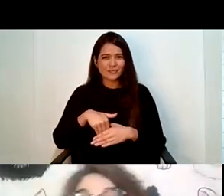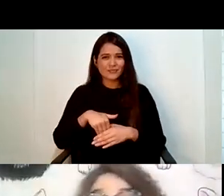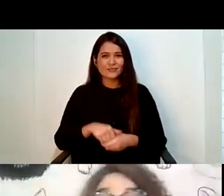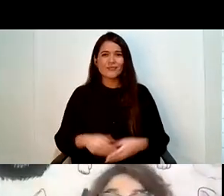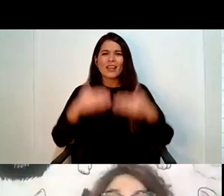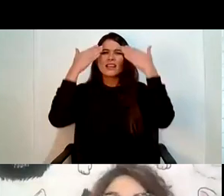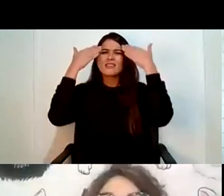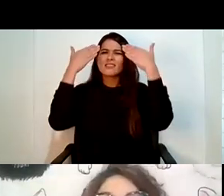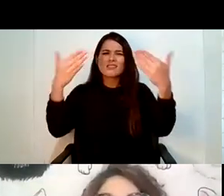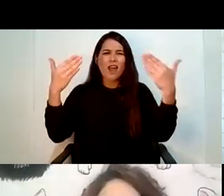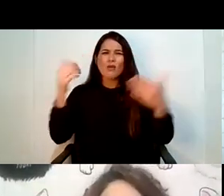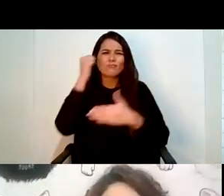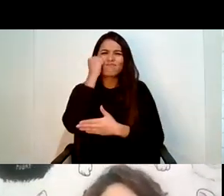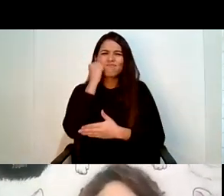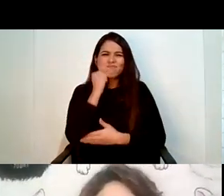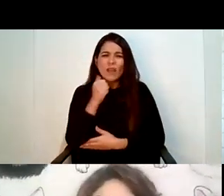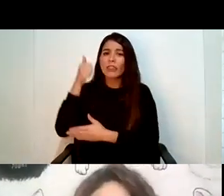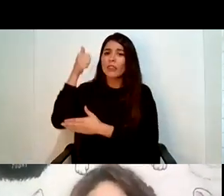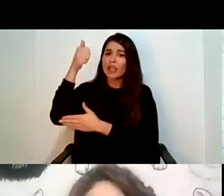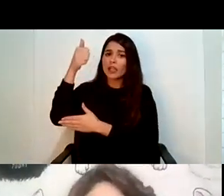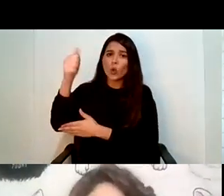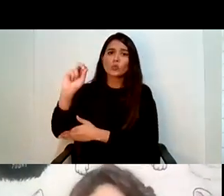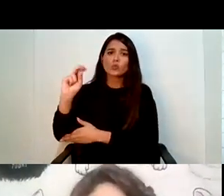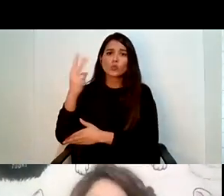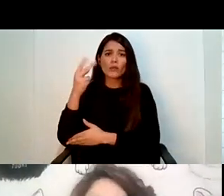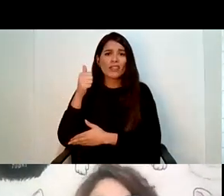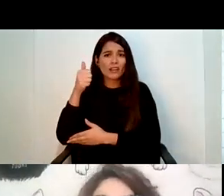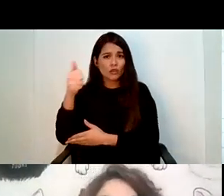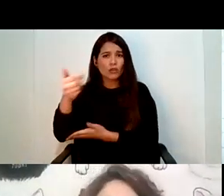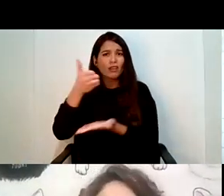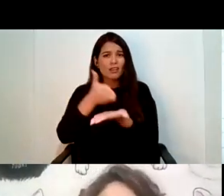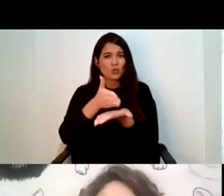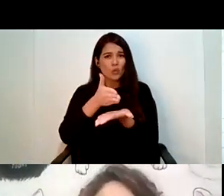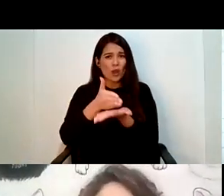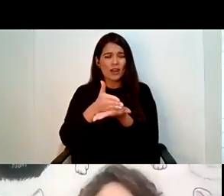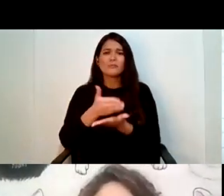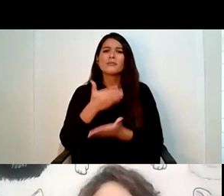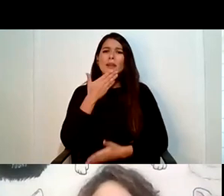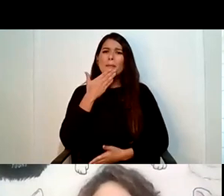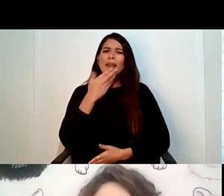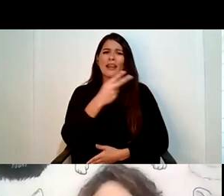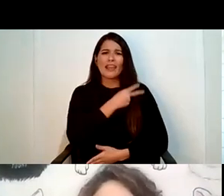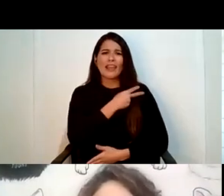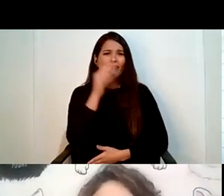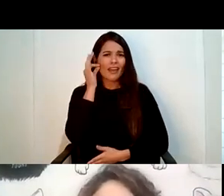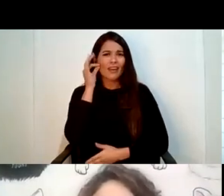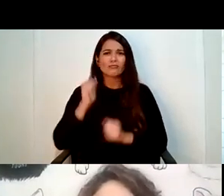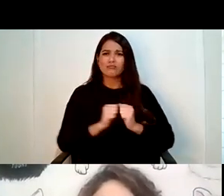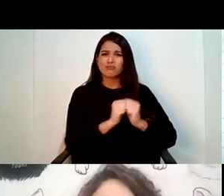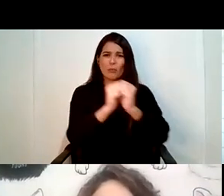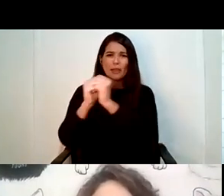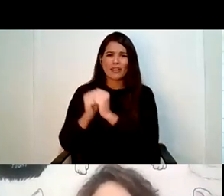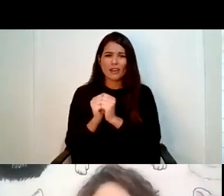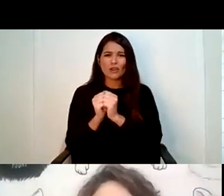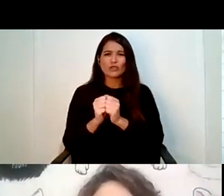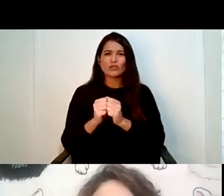Saludo cordialmente a nuestro director y subdirector de escuela, nuestra jefa de carrera, colegas, integrantes del